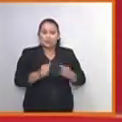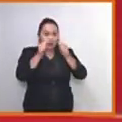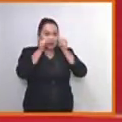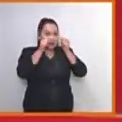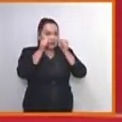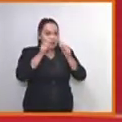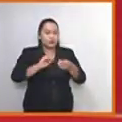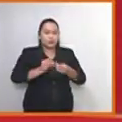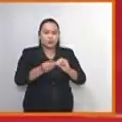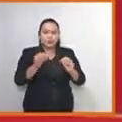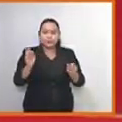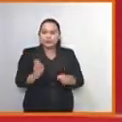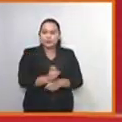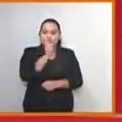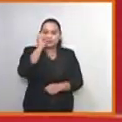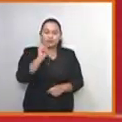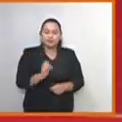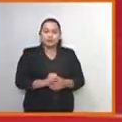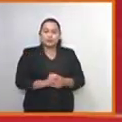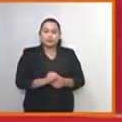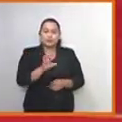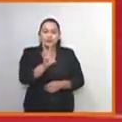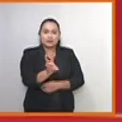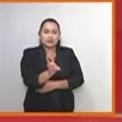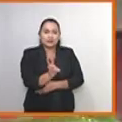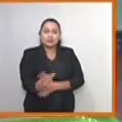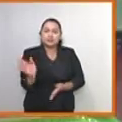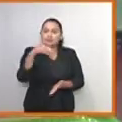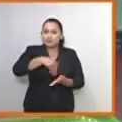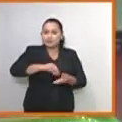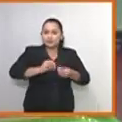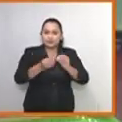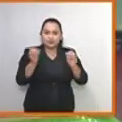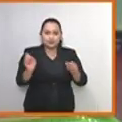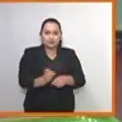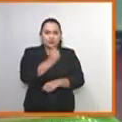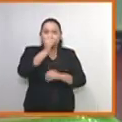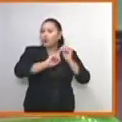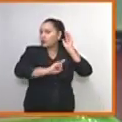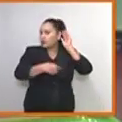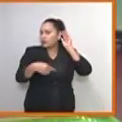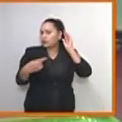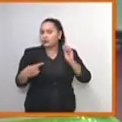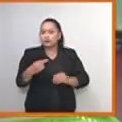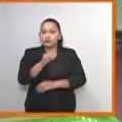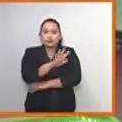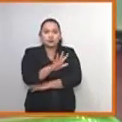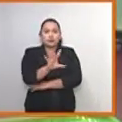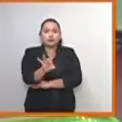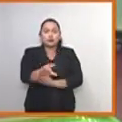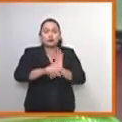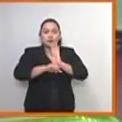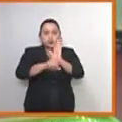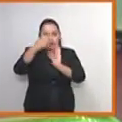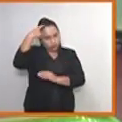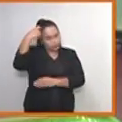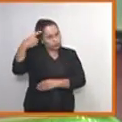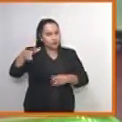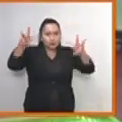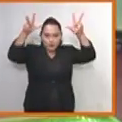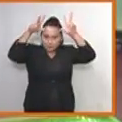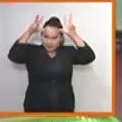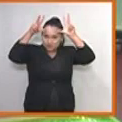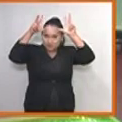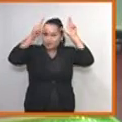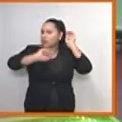Atentos, porque este es el 6. Repito con mucho gusto, el número ganador para la diaria es el 58, con su símbolo de sueños venado.